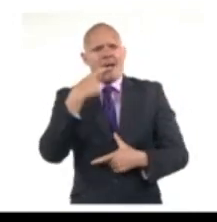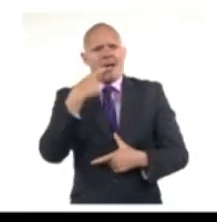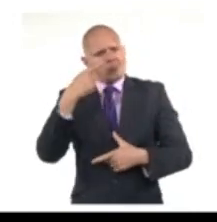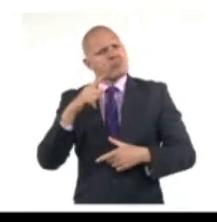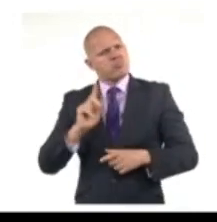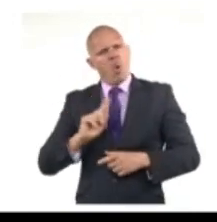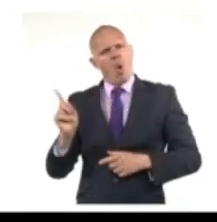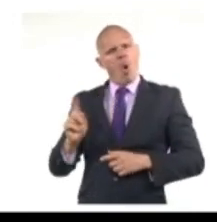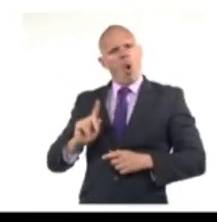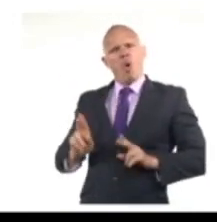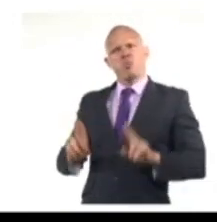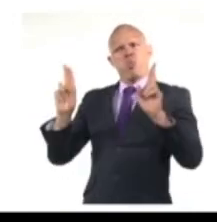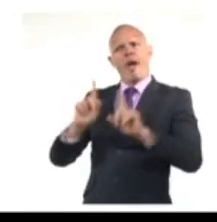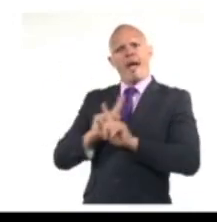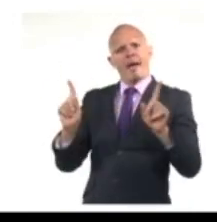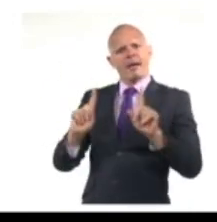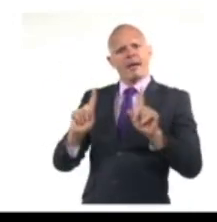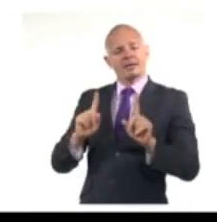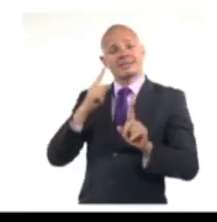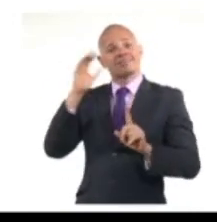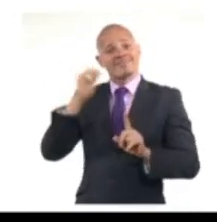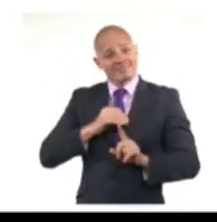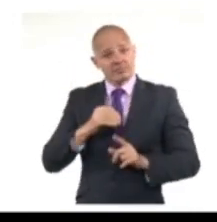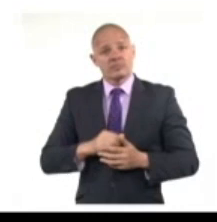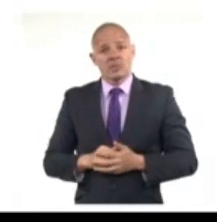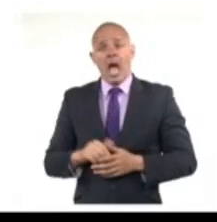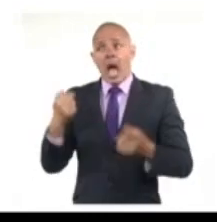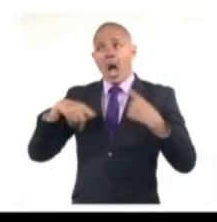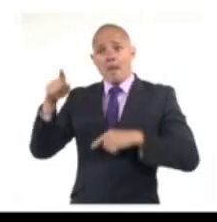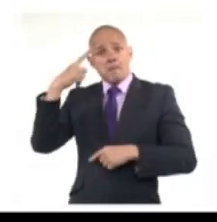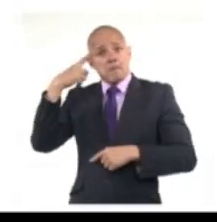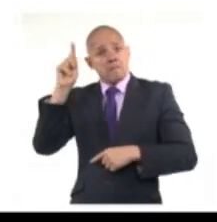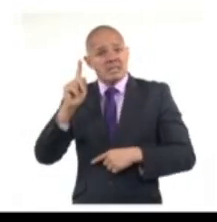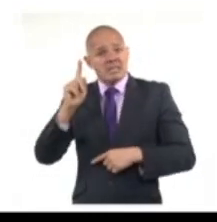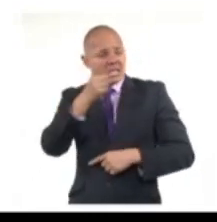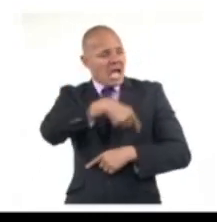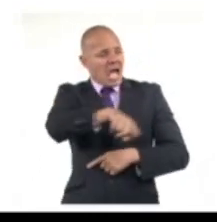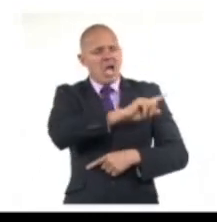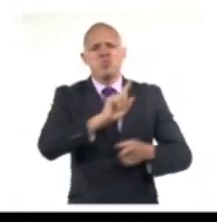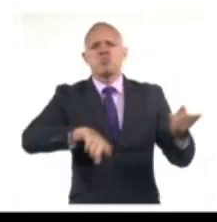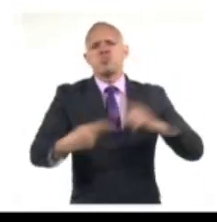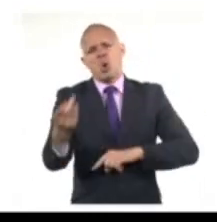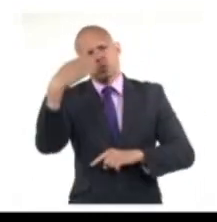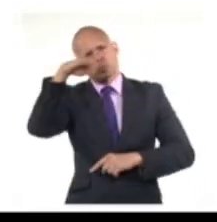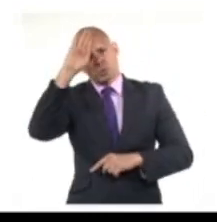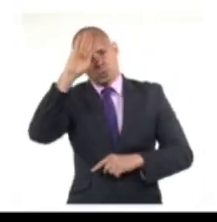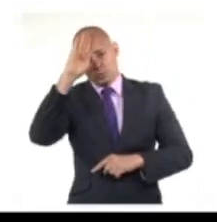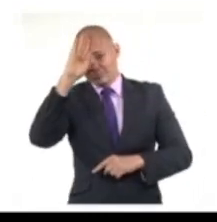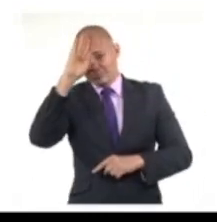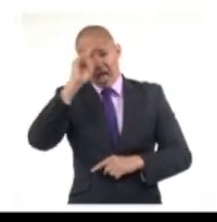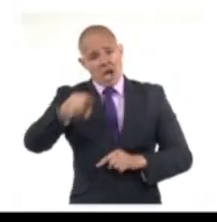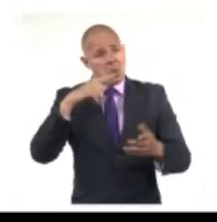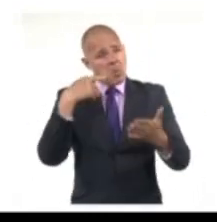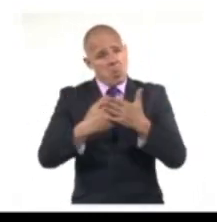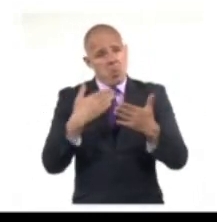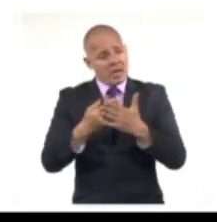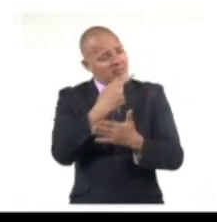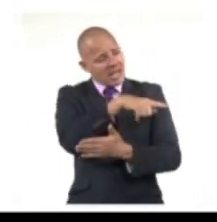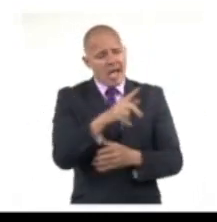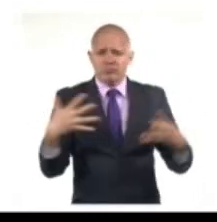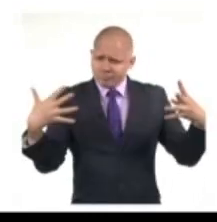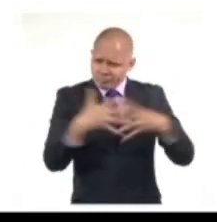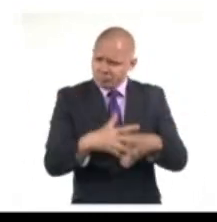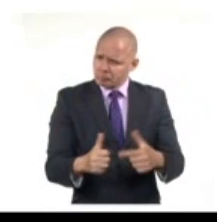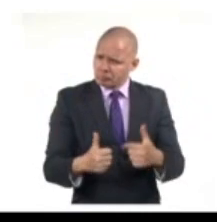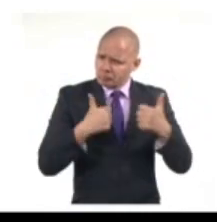una posición consensuada en el hemisferio, pero el debate sobre el proceso de invitación demostró lo contrario. La